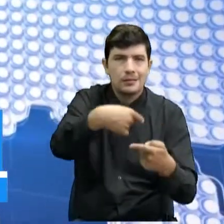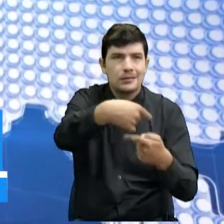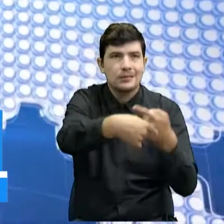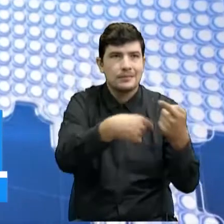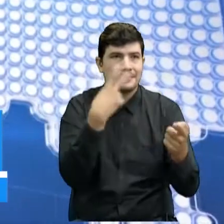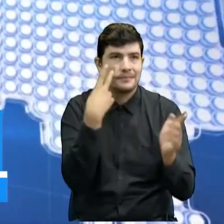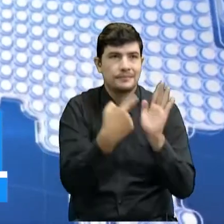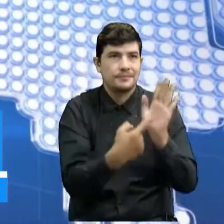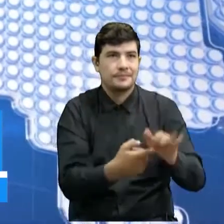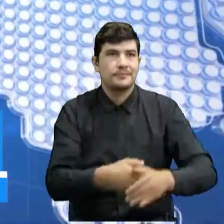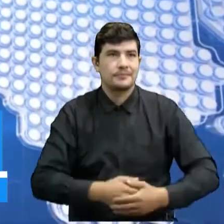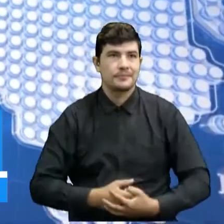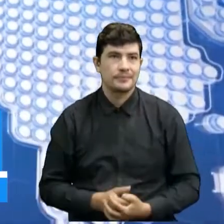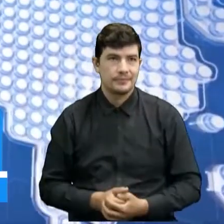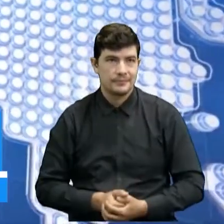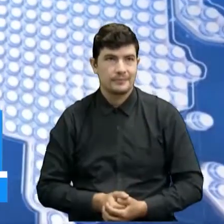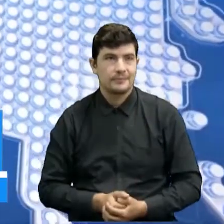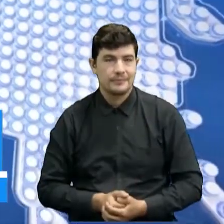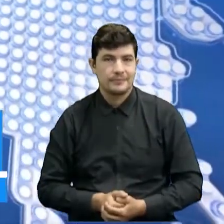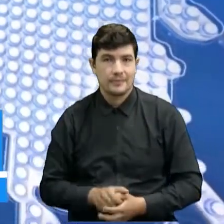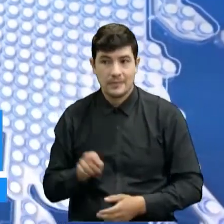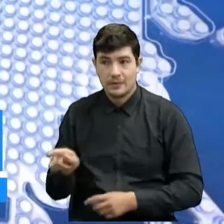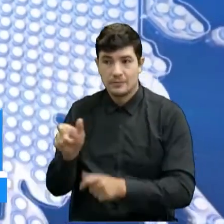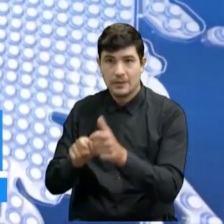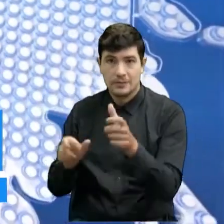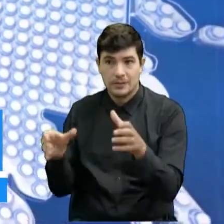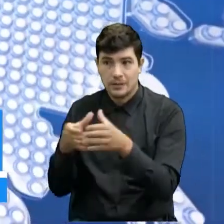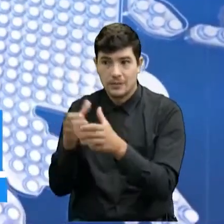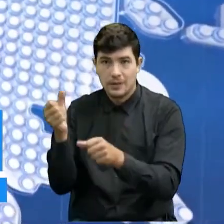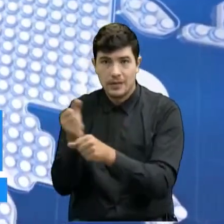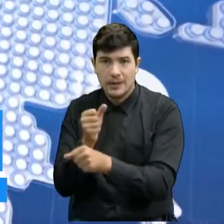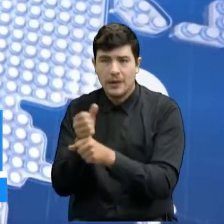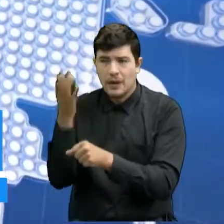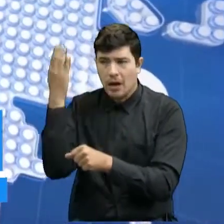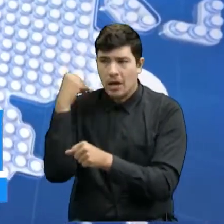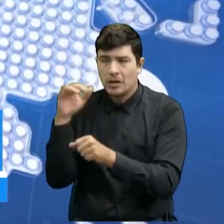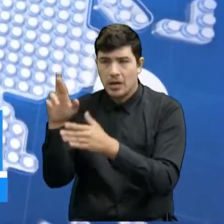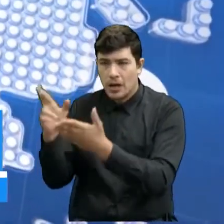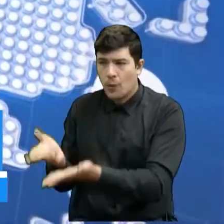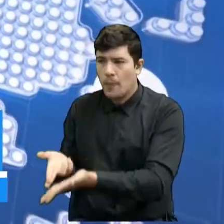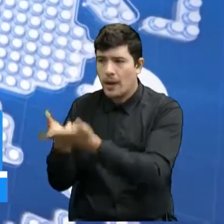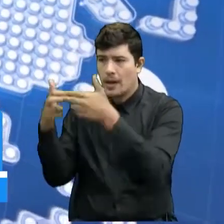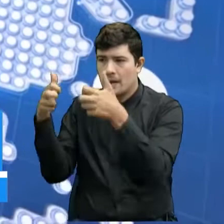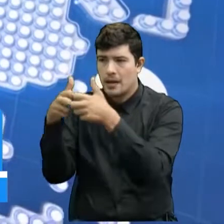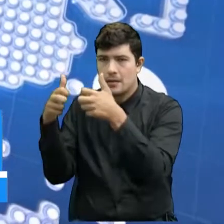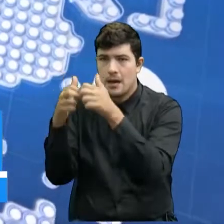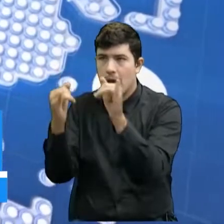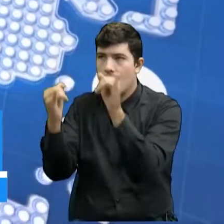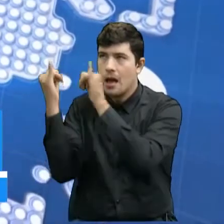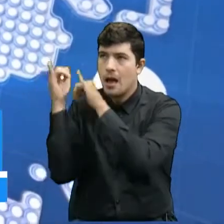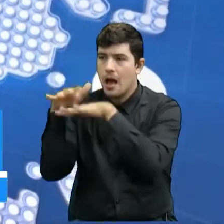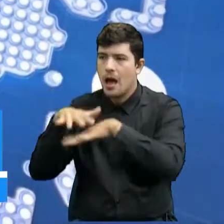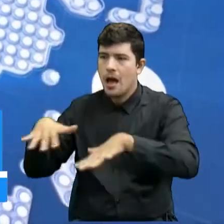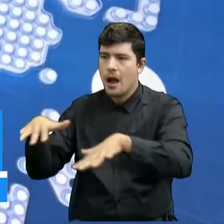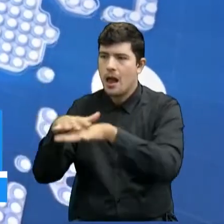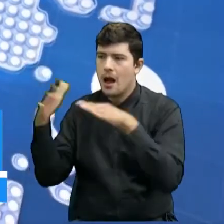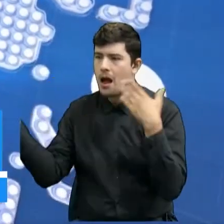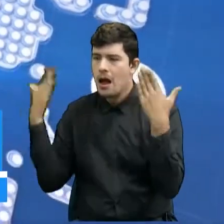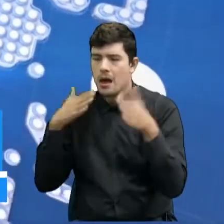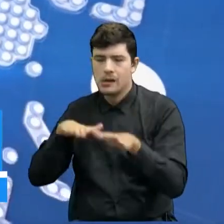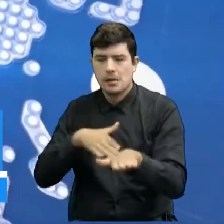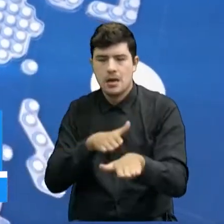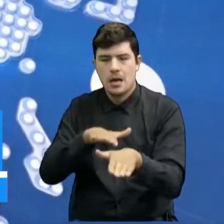de realizar trabajos de restablecimiento del servicio de energía eléctrica en un sector rural cuando se encontraron con un obstáculo en la